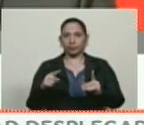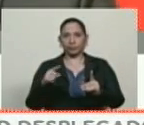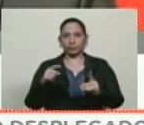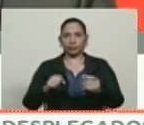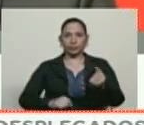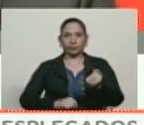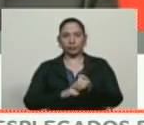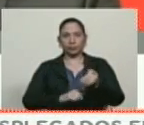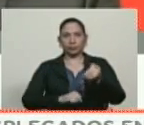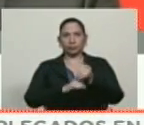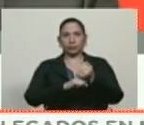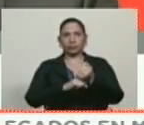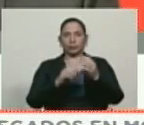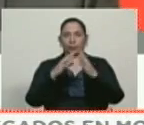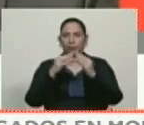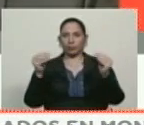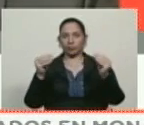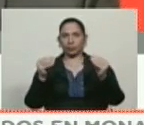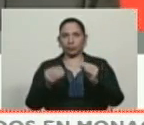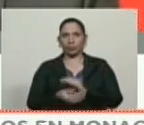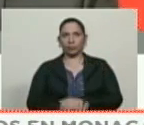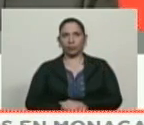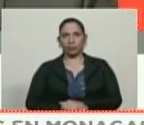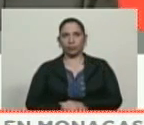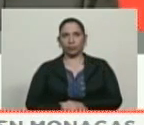apoyadas por todos